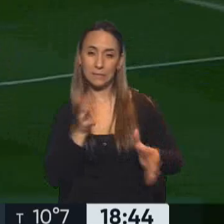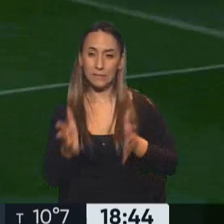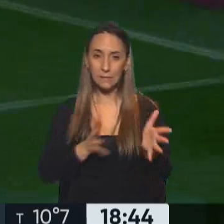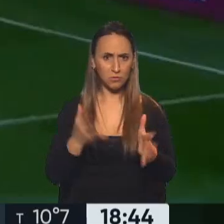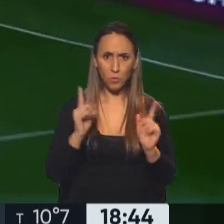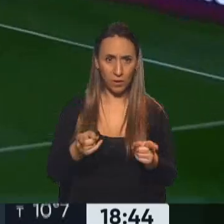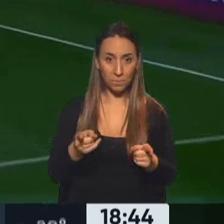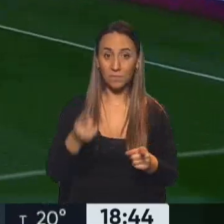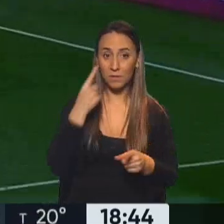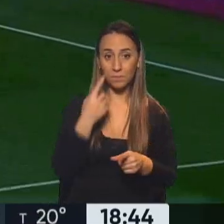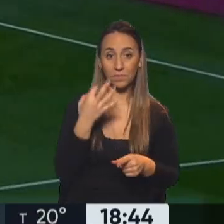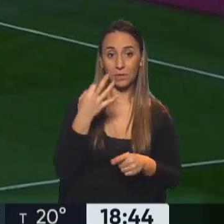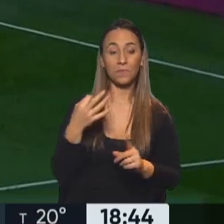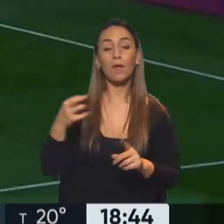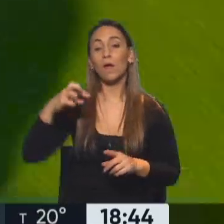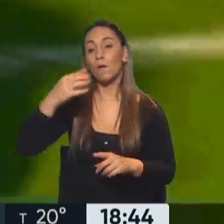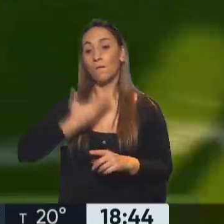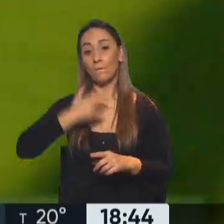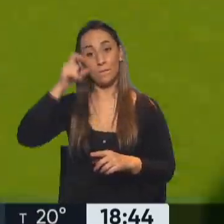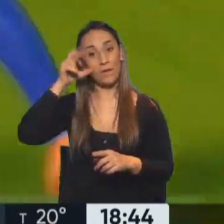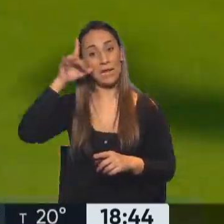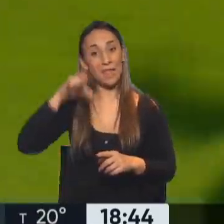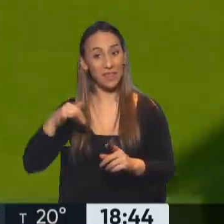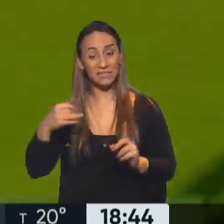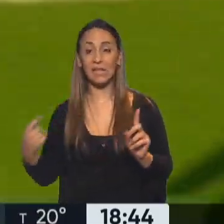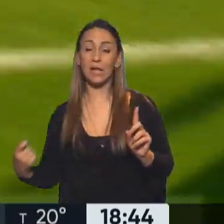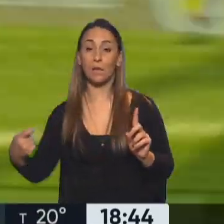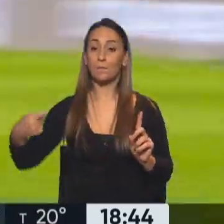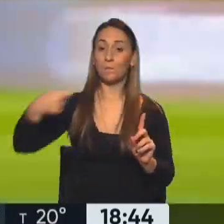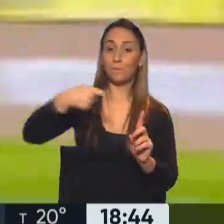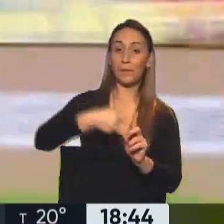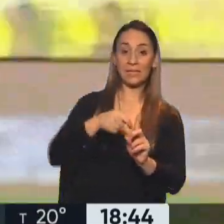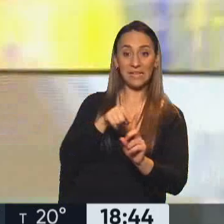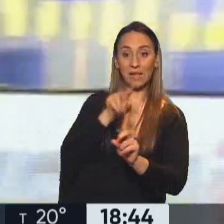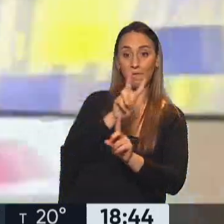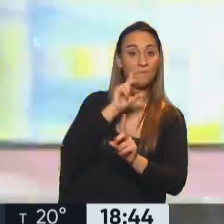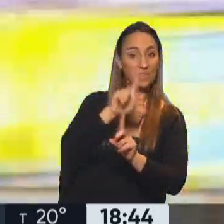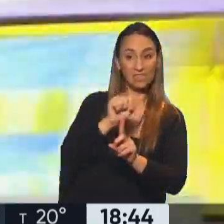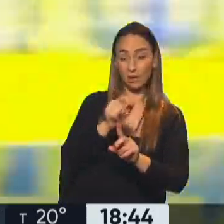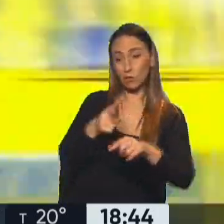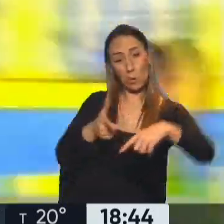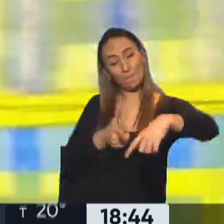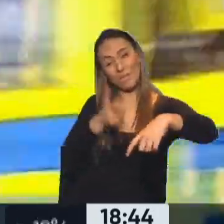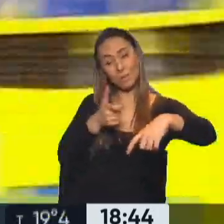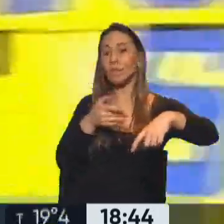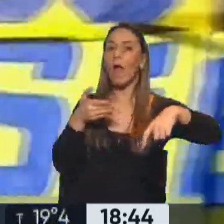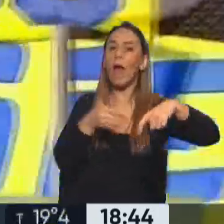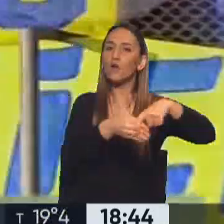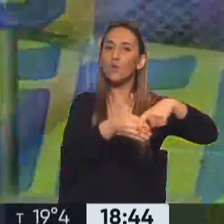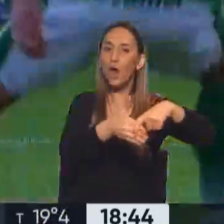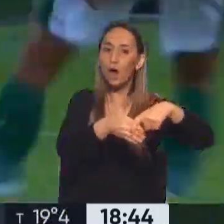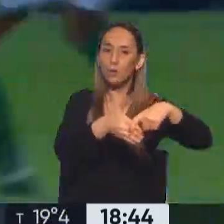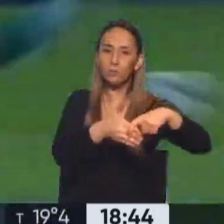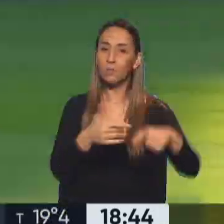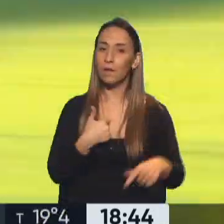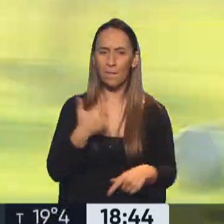gol. Paul Fernández para Villa al ángulo. Cuando le ganó a Grana ya... Perdón. Era medio... ¿Puede volver a...? Porque ahora me gustó cómo